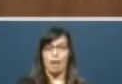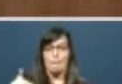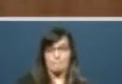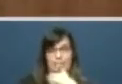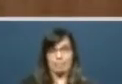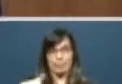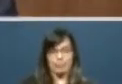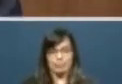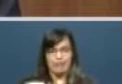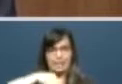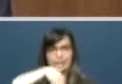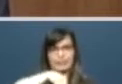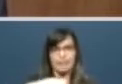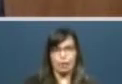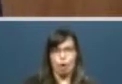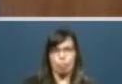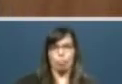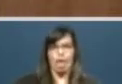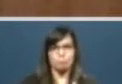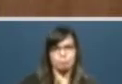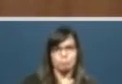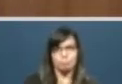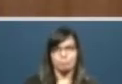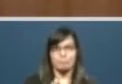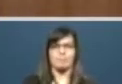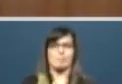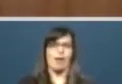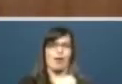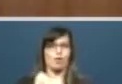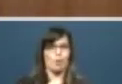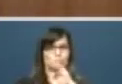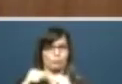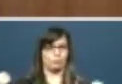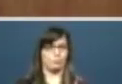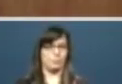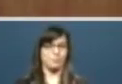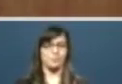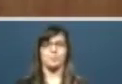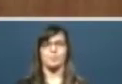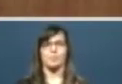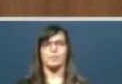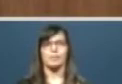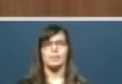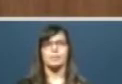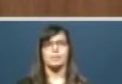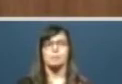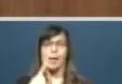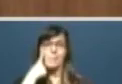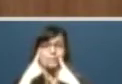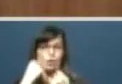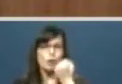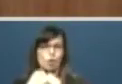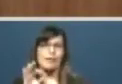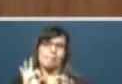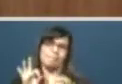esfuerzo de reactivación de la economía sin perjuicio de la prudencia con la que siempre deben valorarse las previsiones económicas